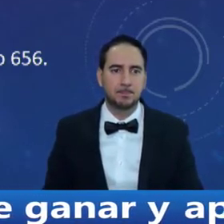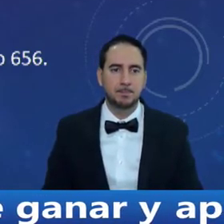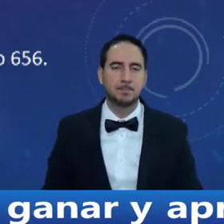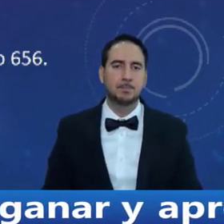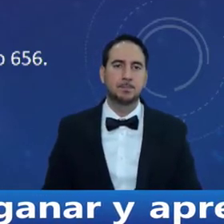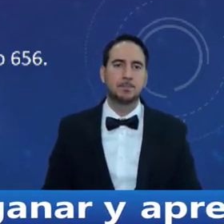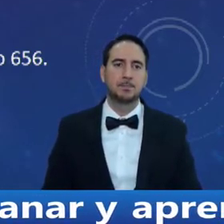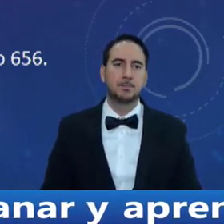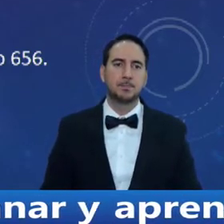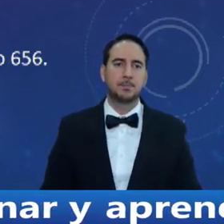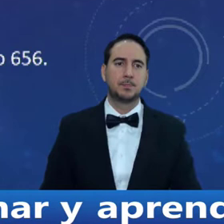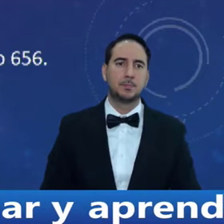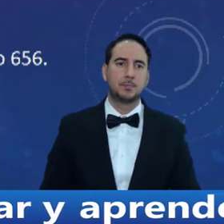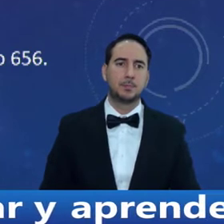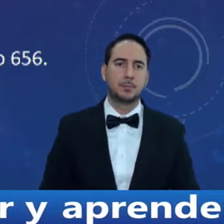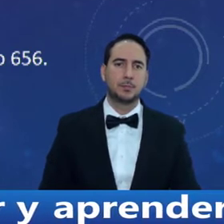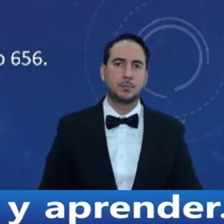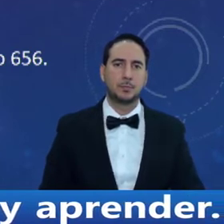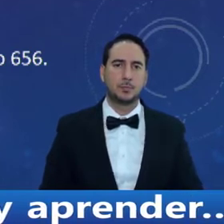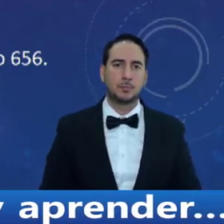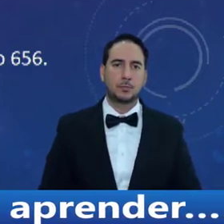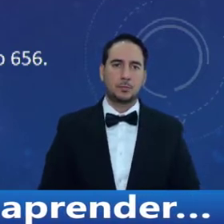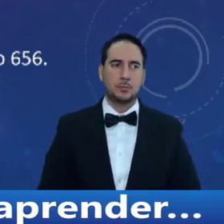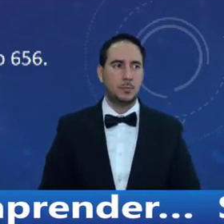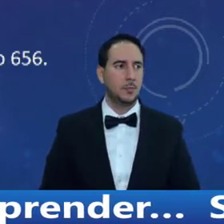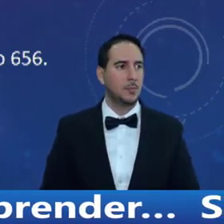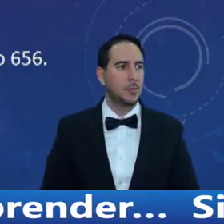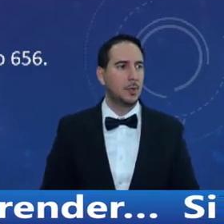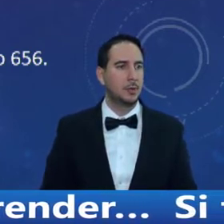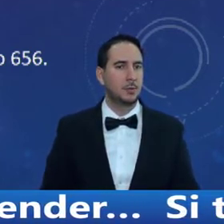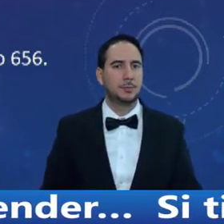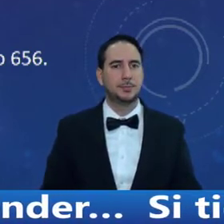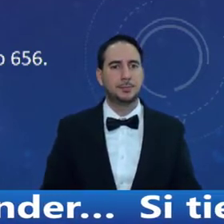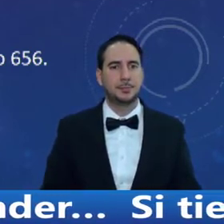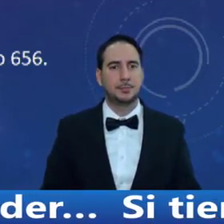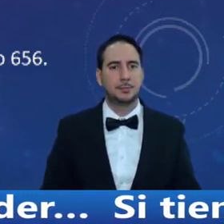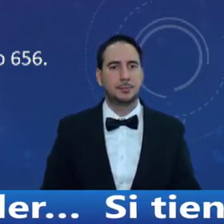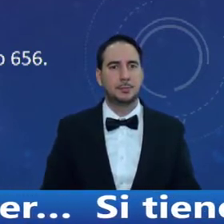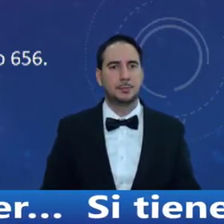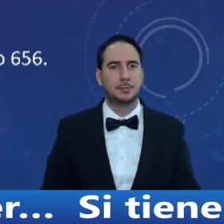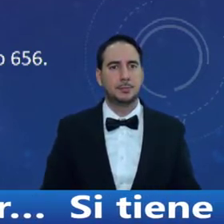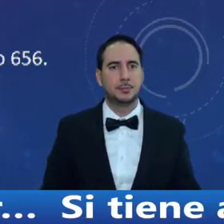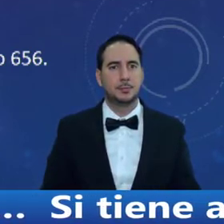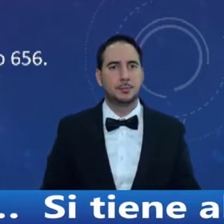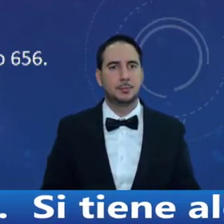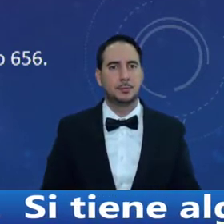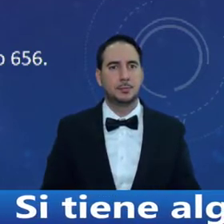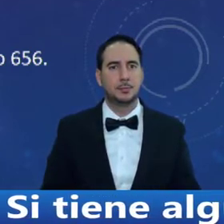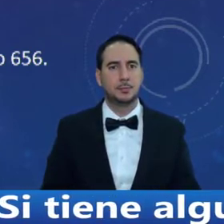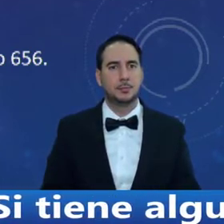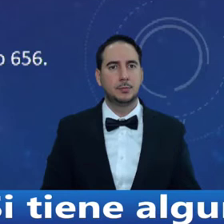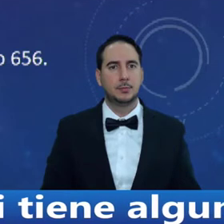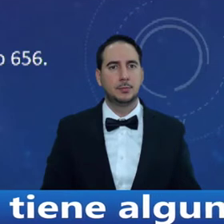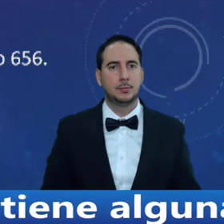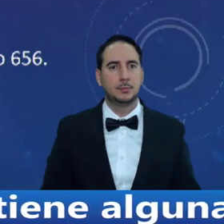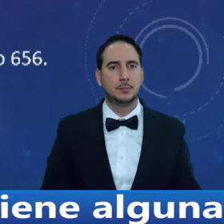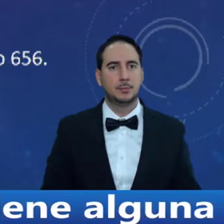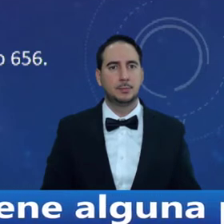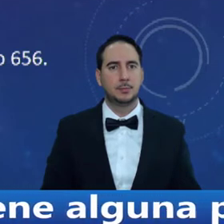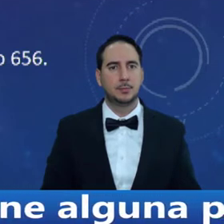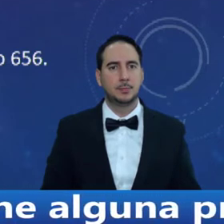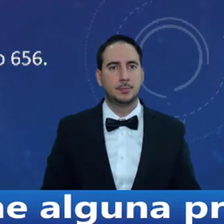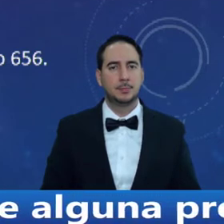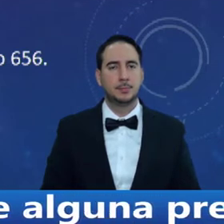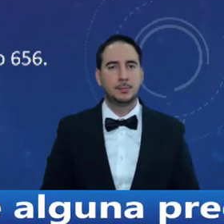Entonces, obviamente, si tú tienes una licencia previa en otro estado, no tienes que volver a hacer el nacional, ¿ok?